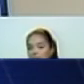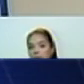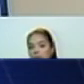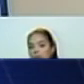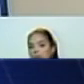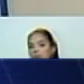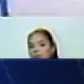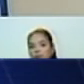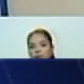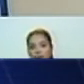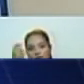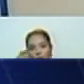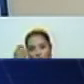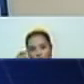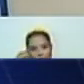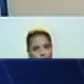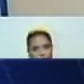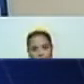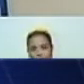inmunidad parlamentaria.